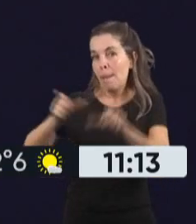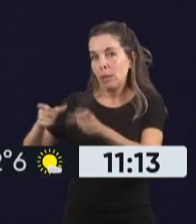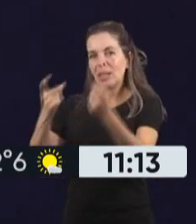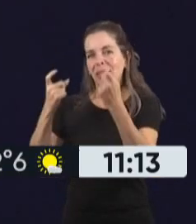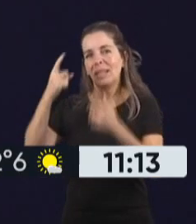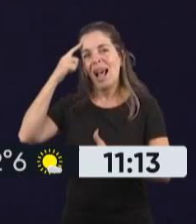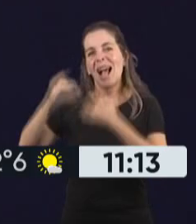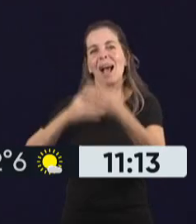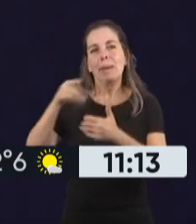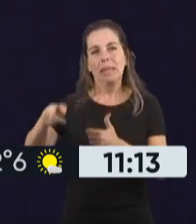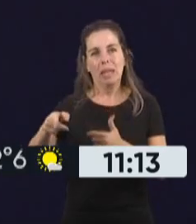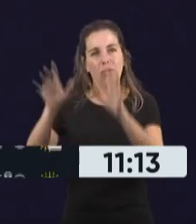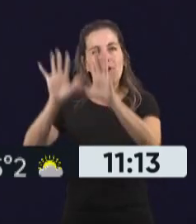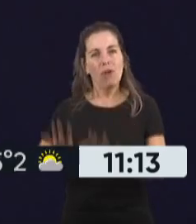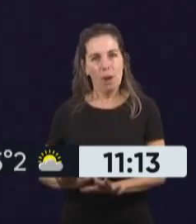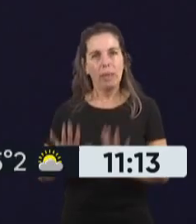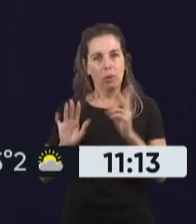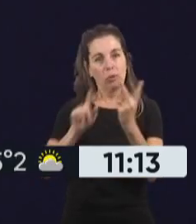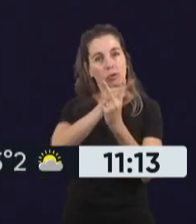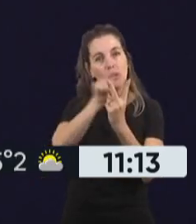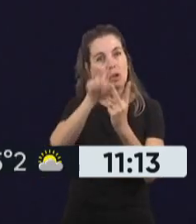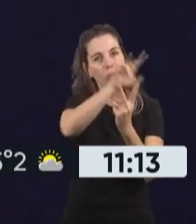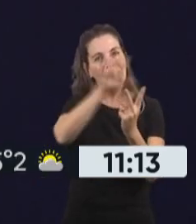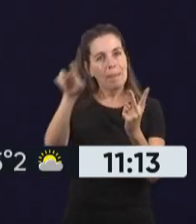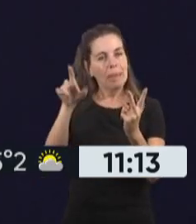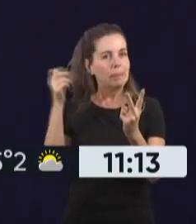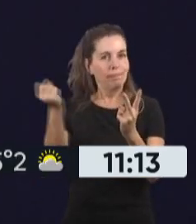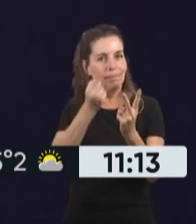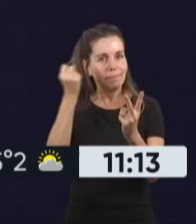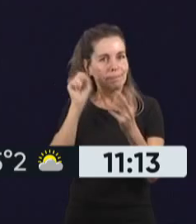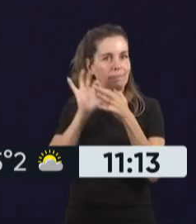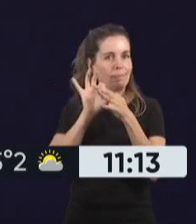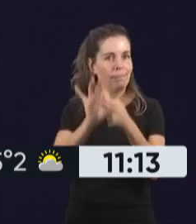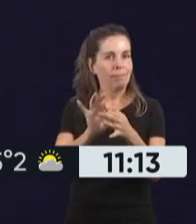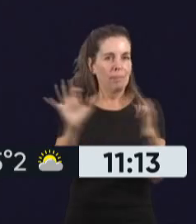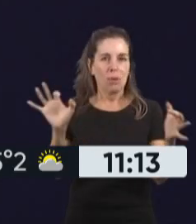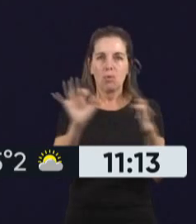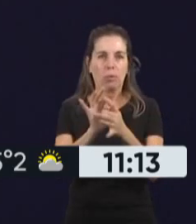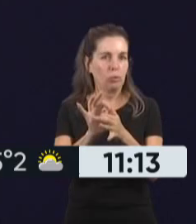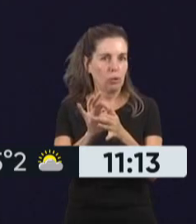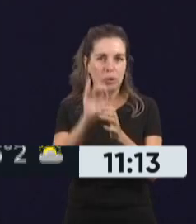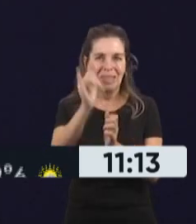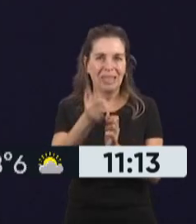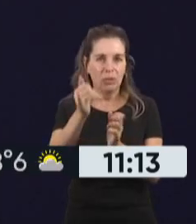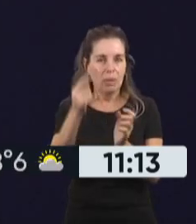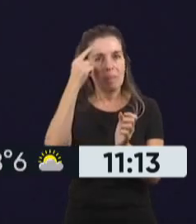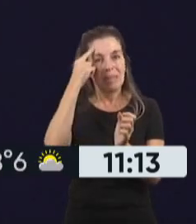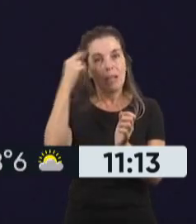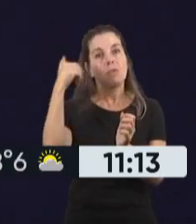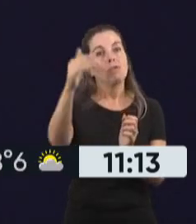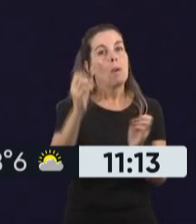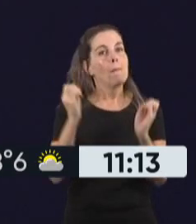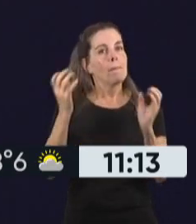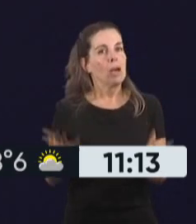2 variables que están ligadas de una manera muy estrecha para mejorar